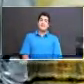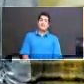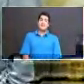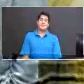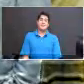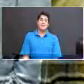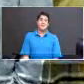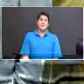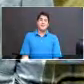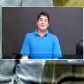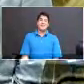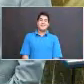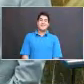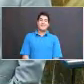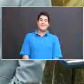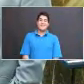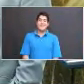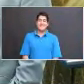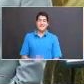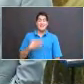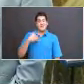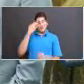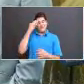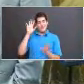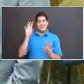Mire, hermano, yo no sé qué va a pensar usted de mí.